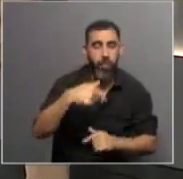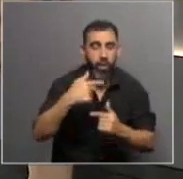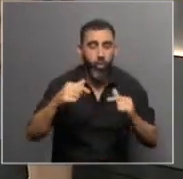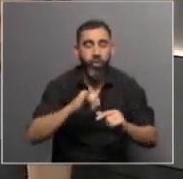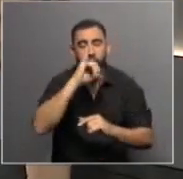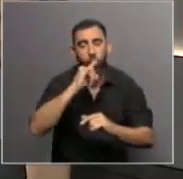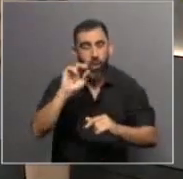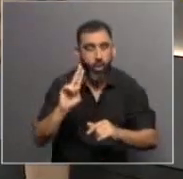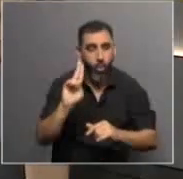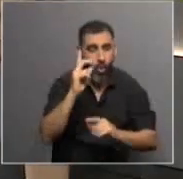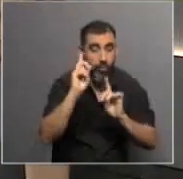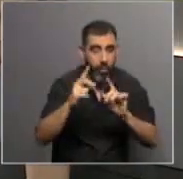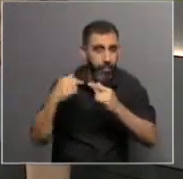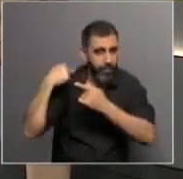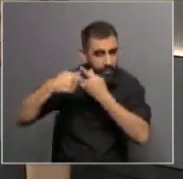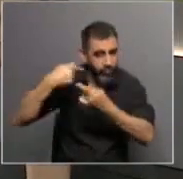esa tradición, ¿no?